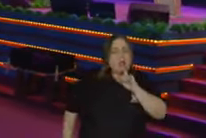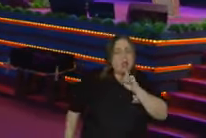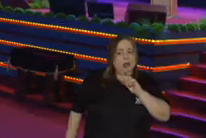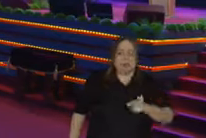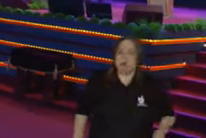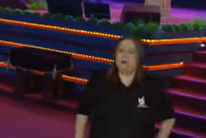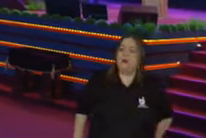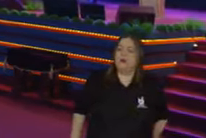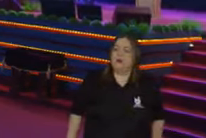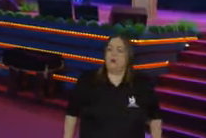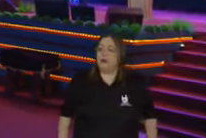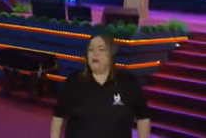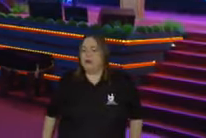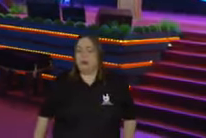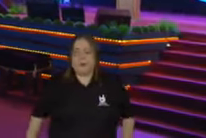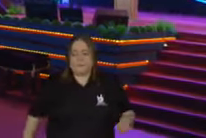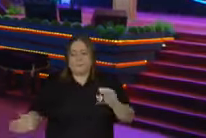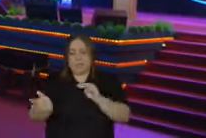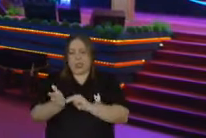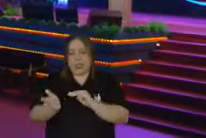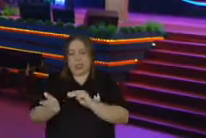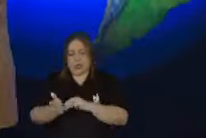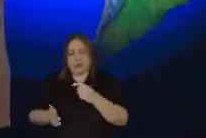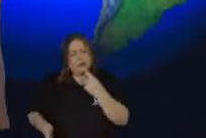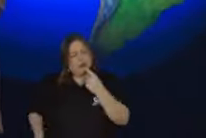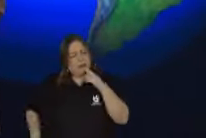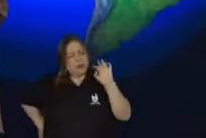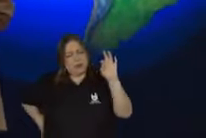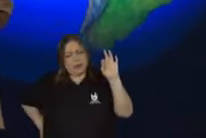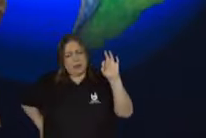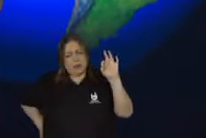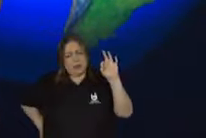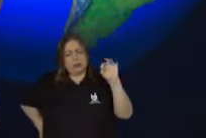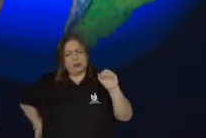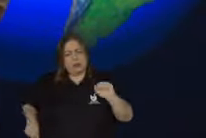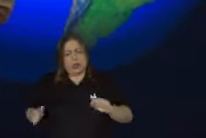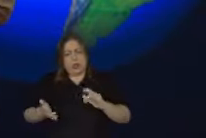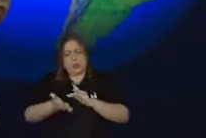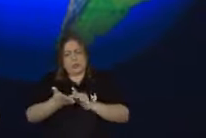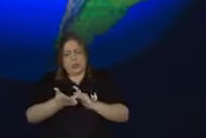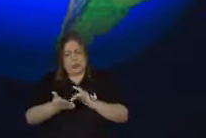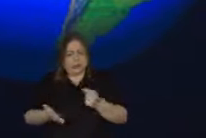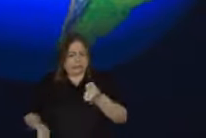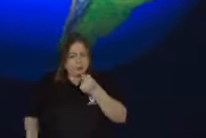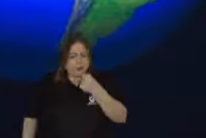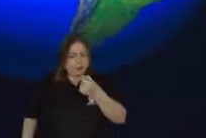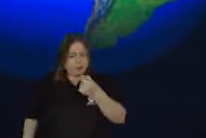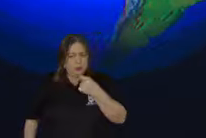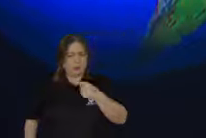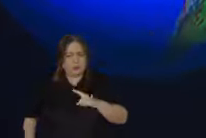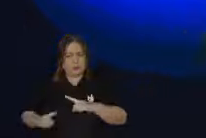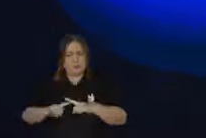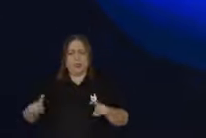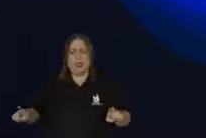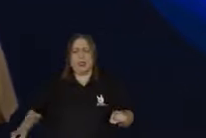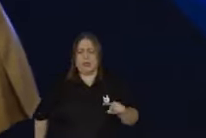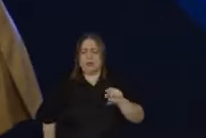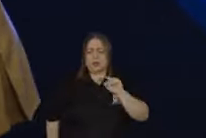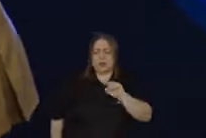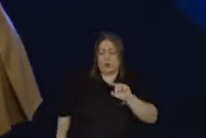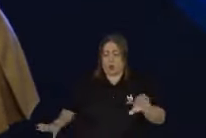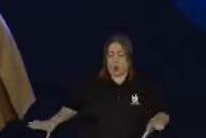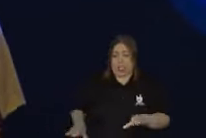cervical y el médico se rió y me dice: pastor, yo le puedo dar un medicamento, hacer algunas cosas. Ahora, lo que usted haga con su